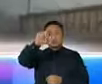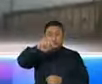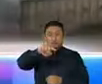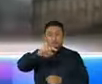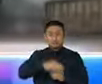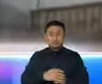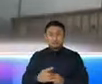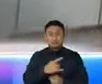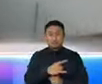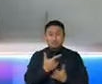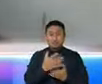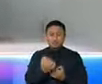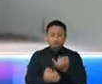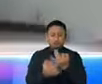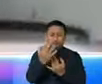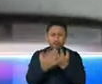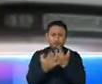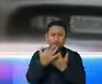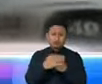en un tráiler.